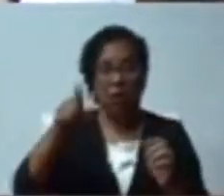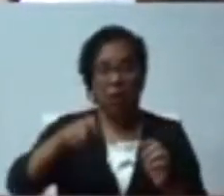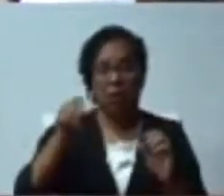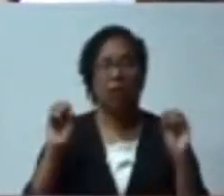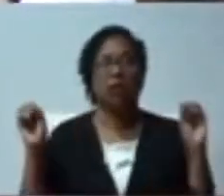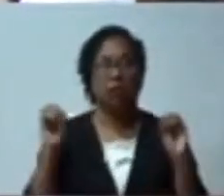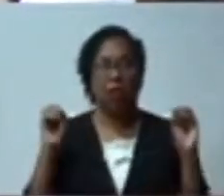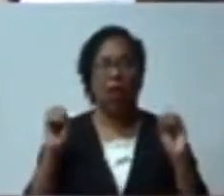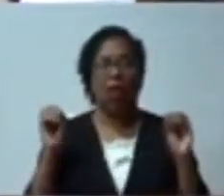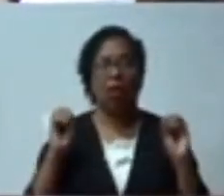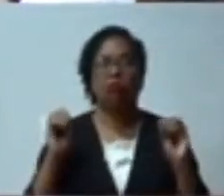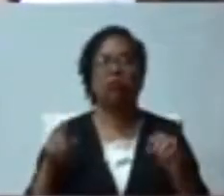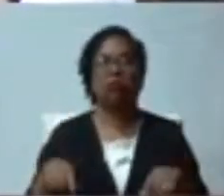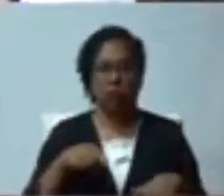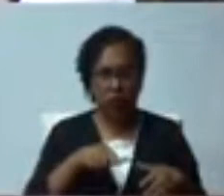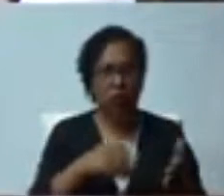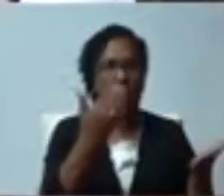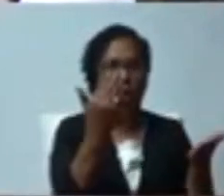ruta aérea.